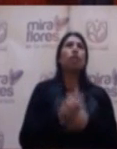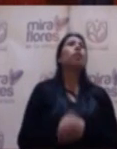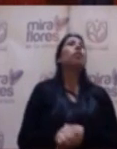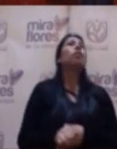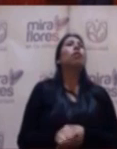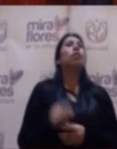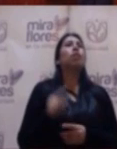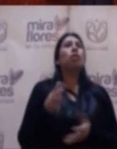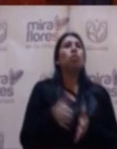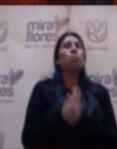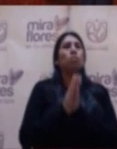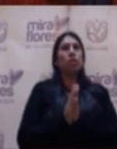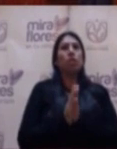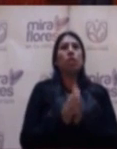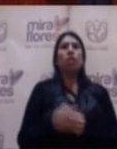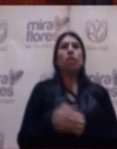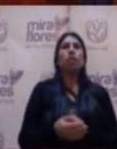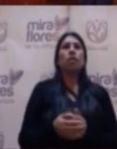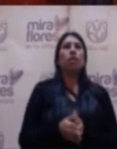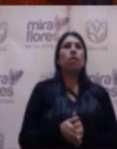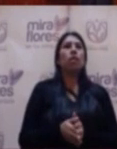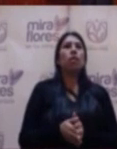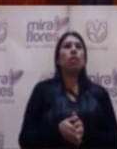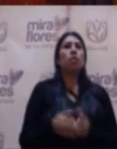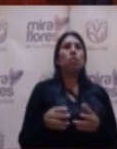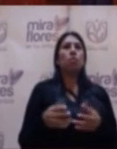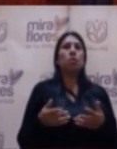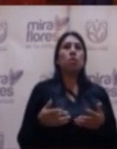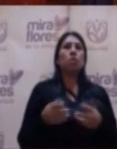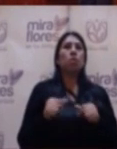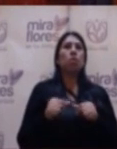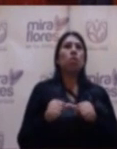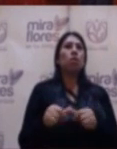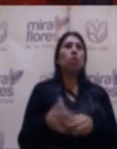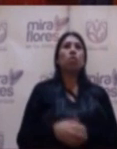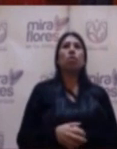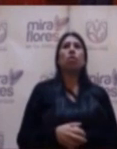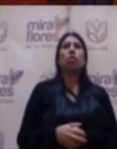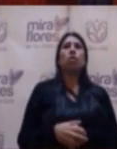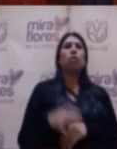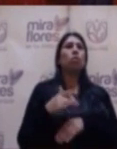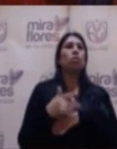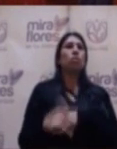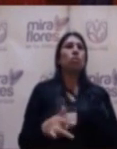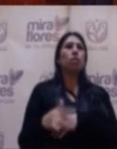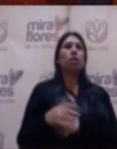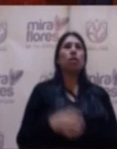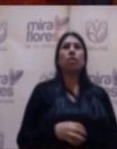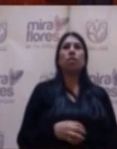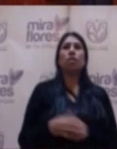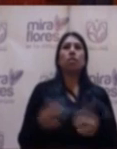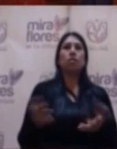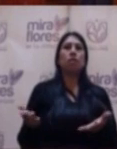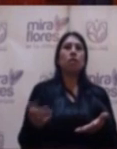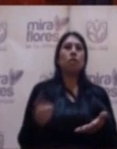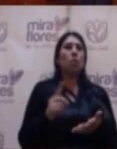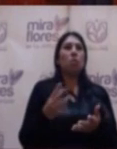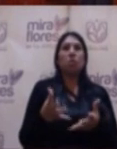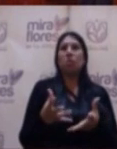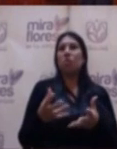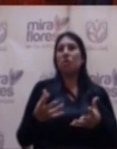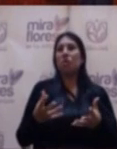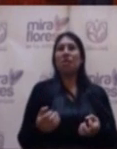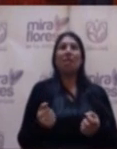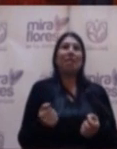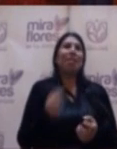en función a esta situación, procedamos a declarar su vacancia. Pero es una vacancia de esas que uno no quisiera declarar